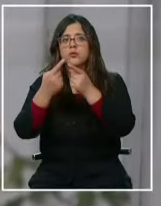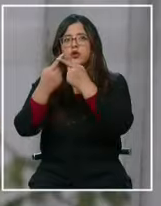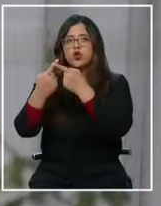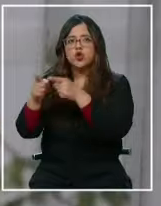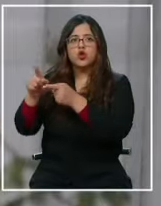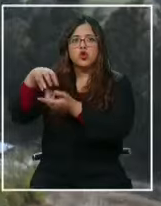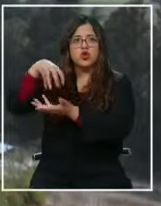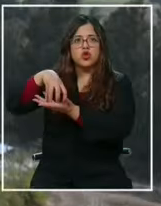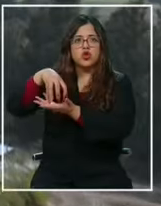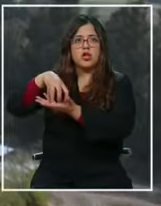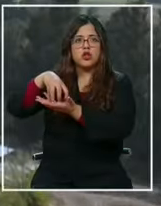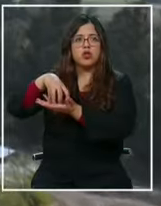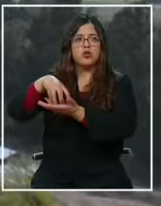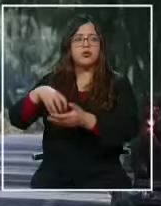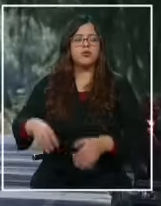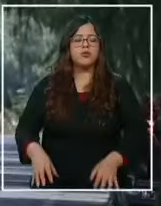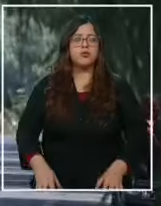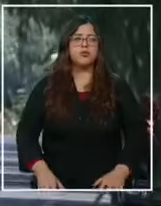de operaciones.